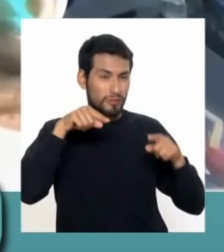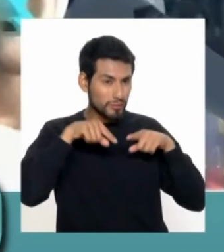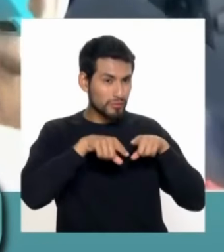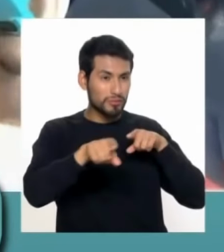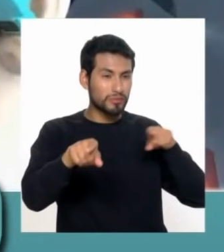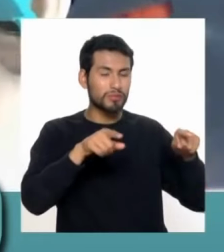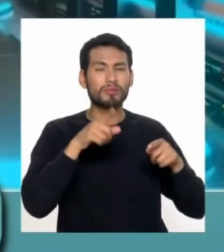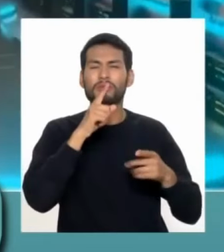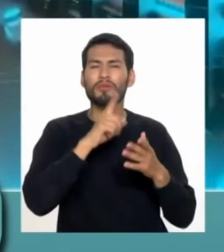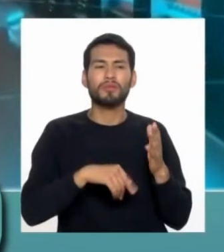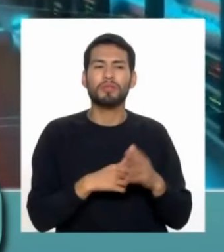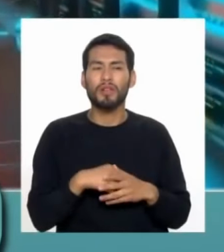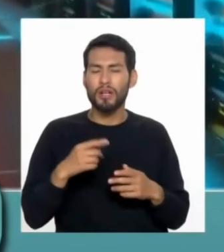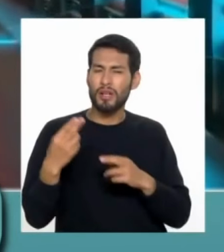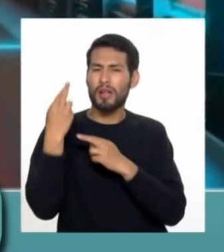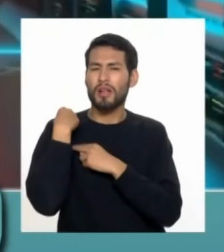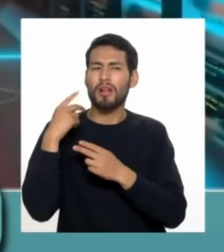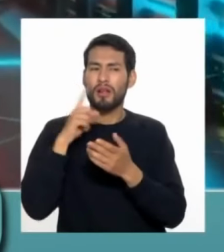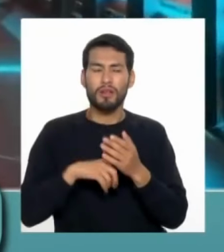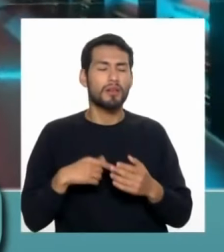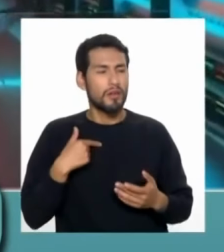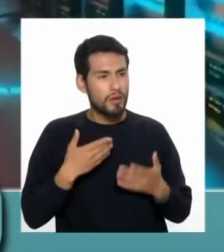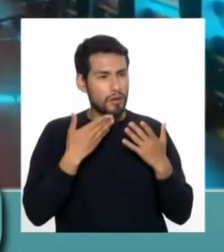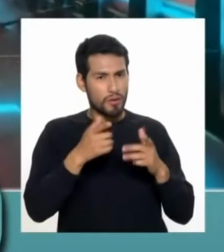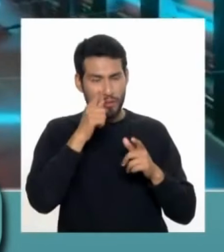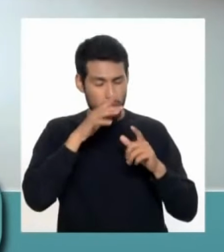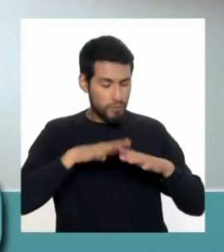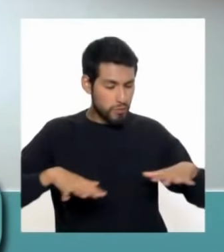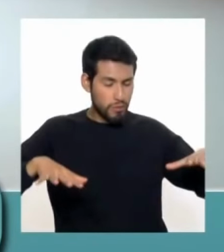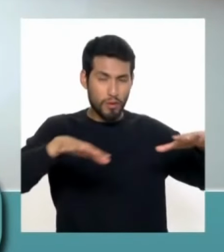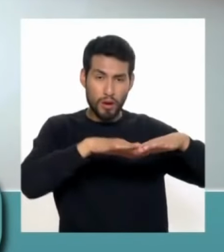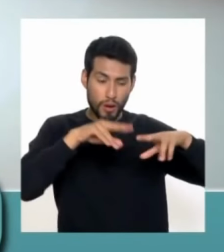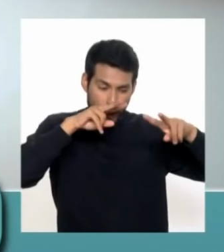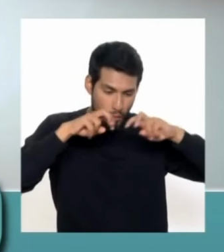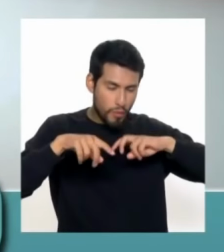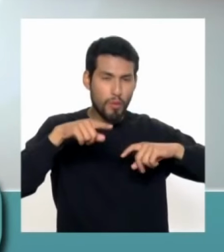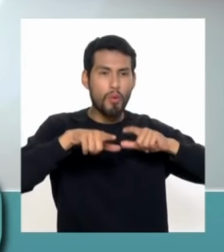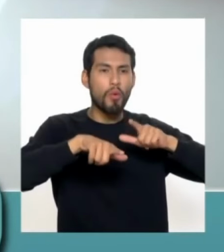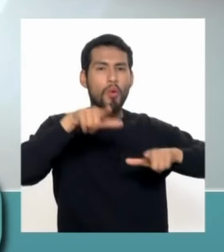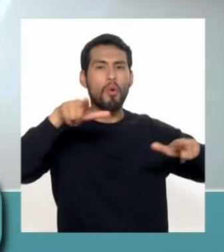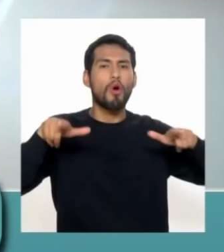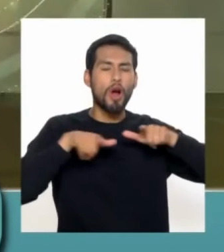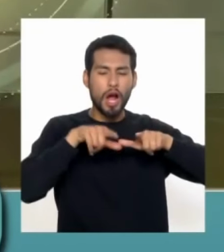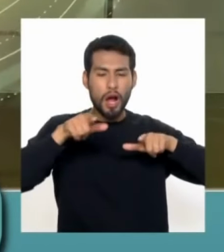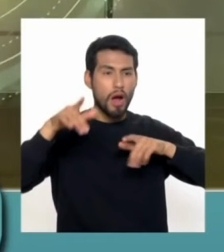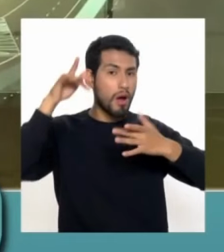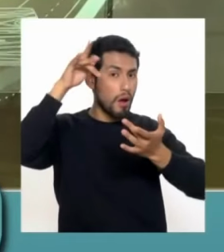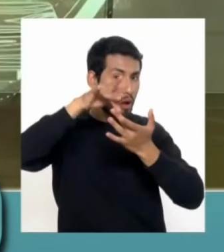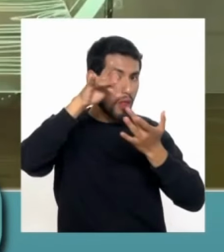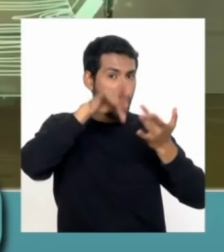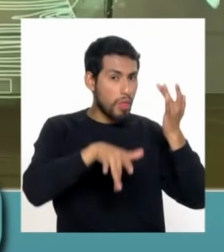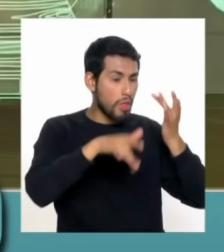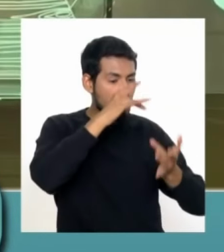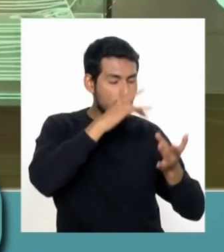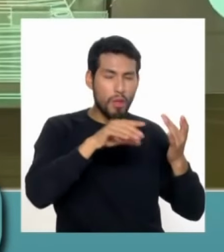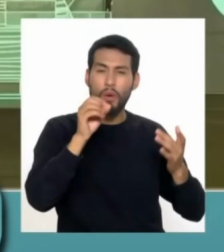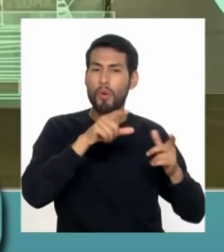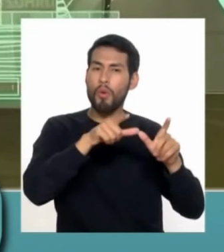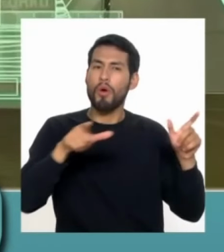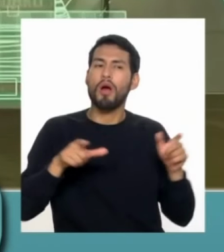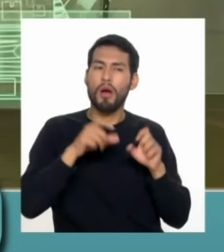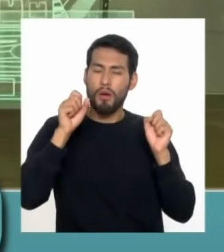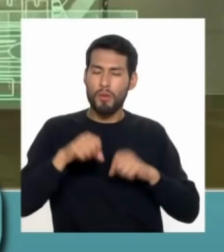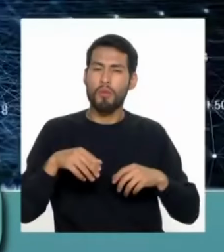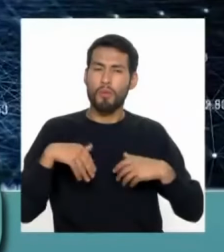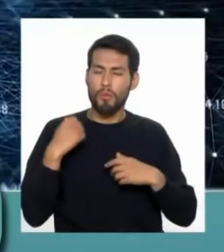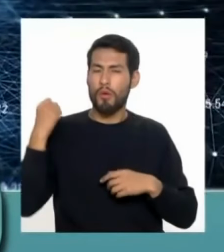Una de las principales tareas es poder tener un mapa claro dónde existe cobertura, dónde no lo hay y dónde hay medios para